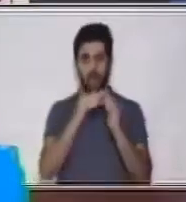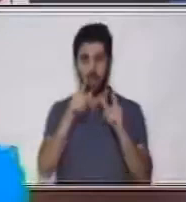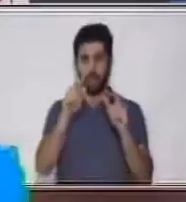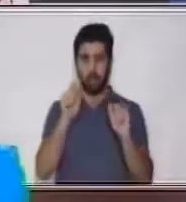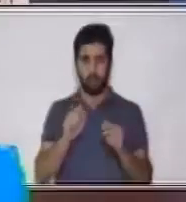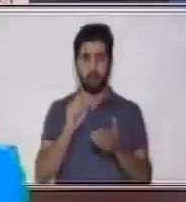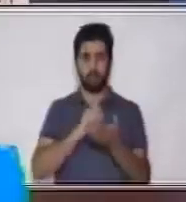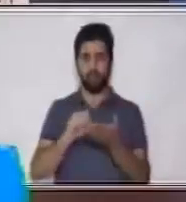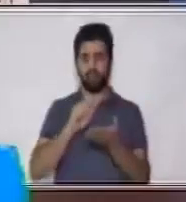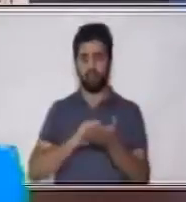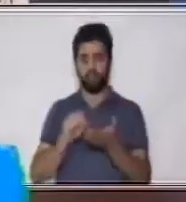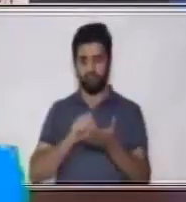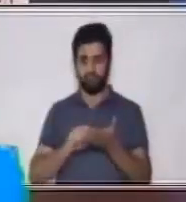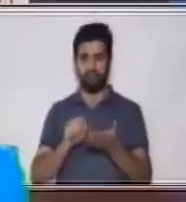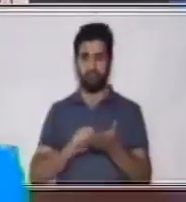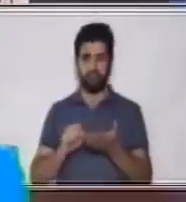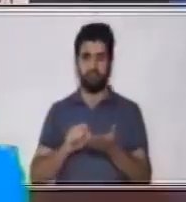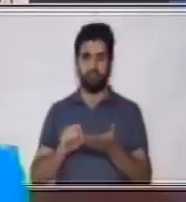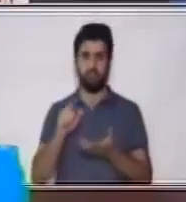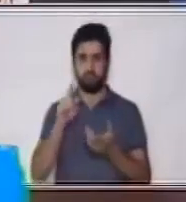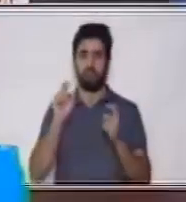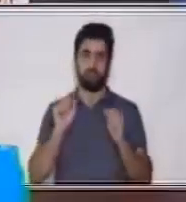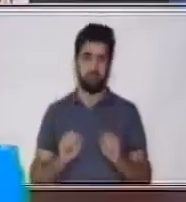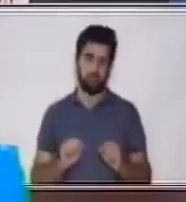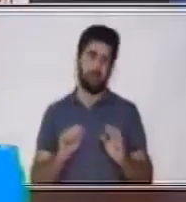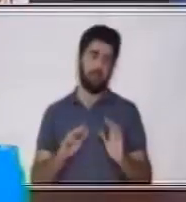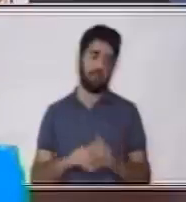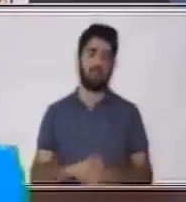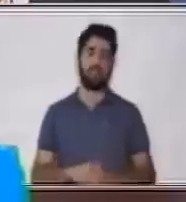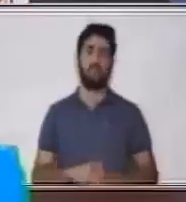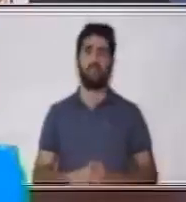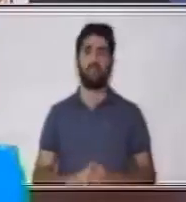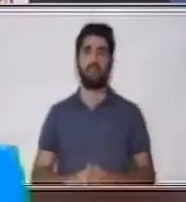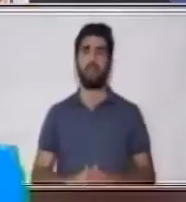y trabajando en tu portafolio de trabajo.